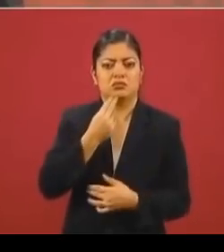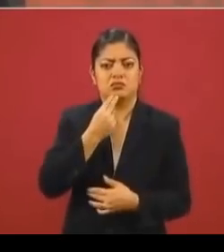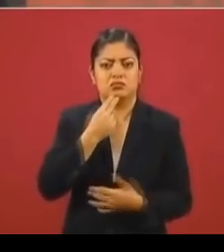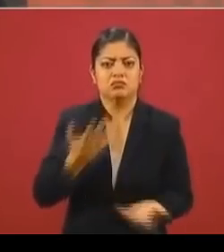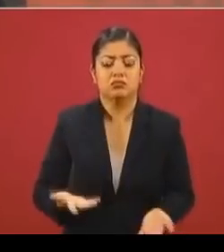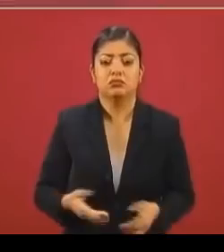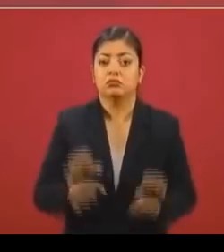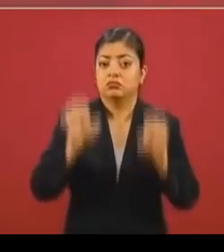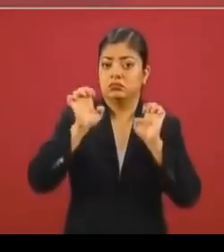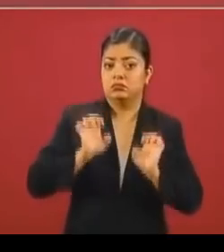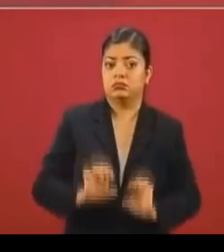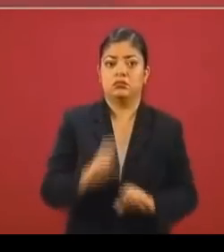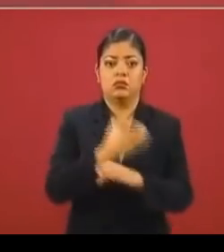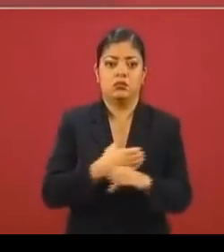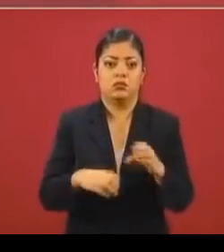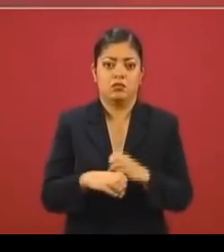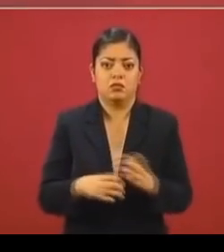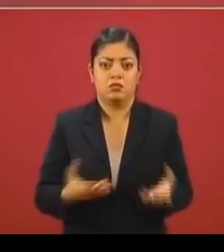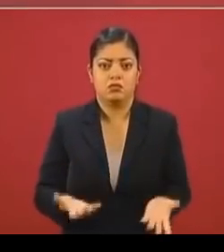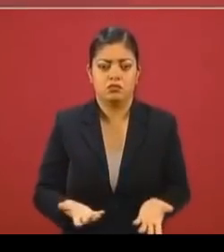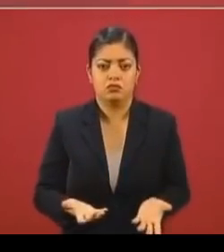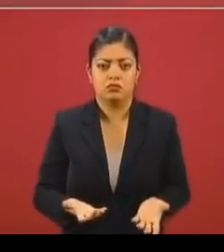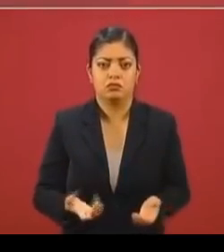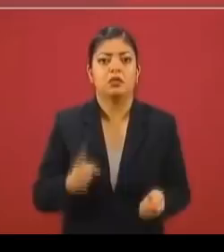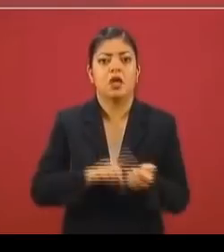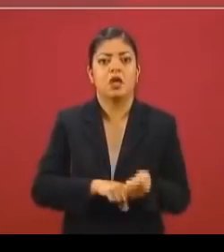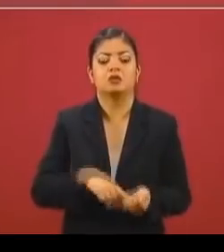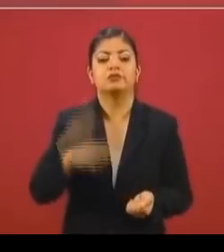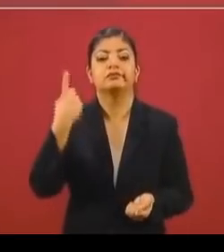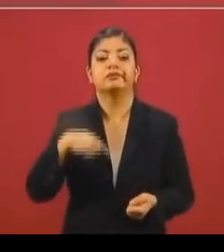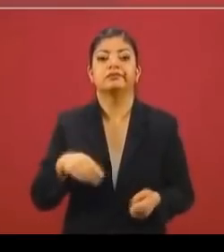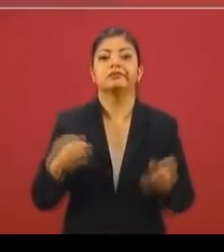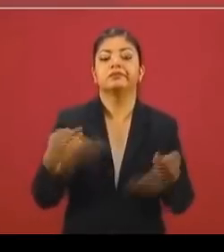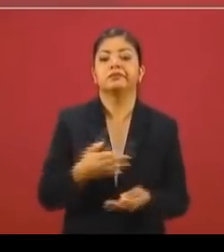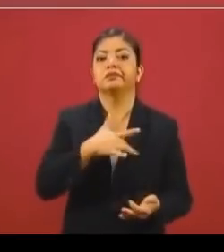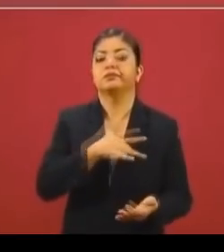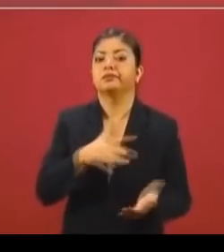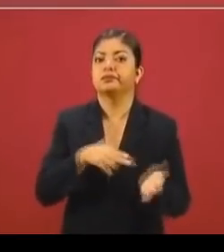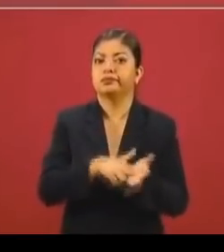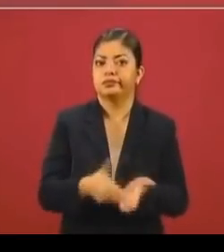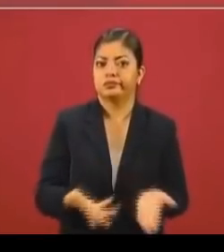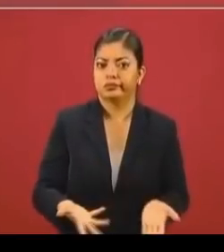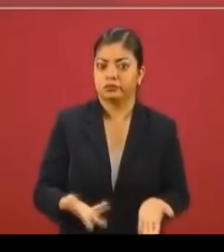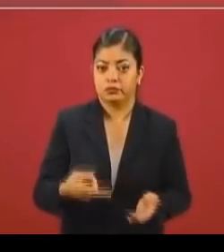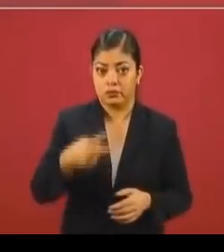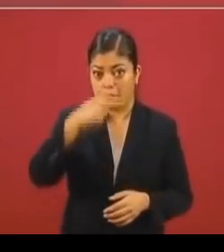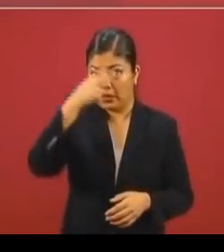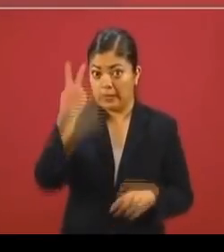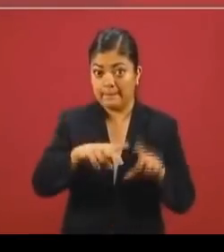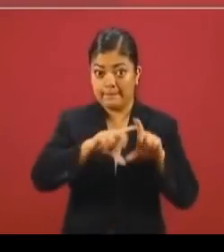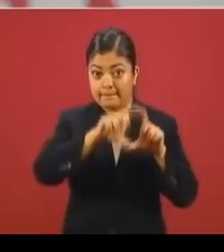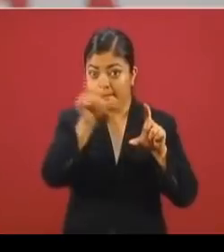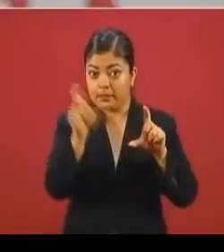la extravagancia, la frivolidad? México